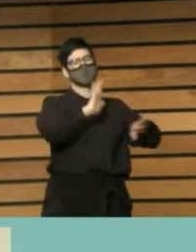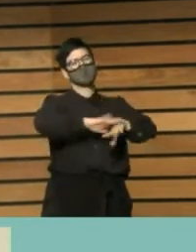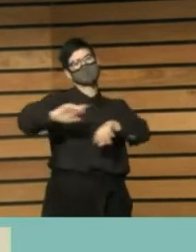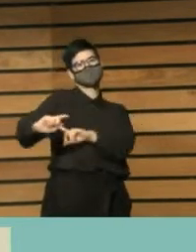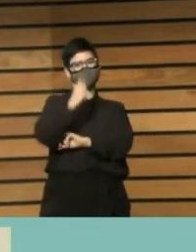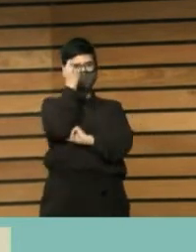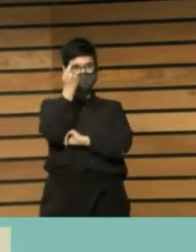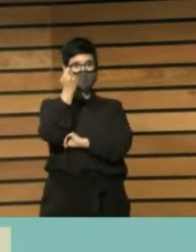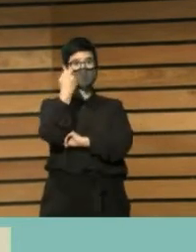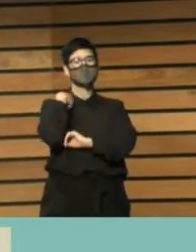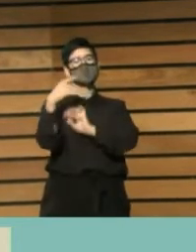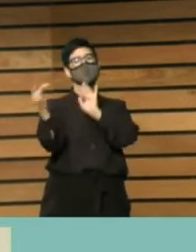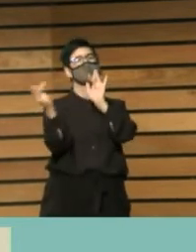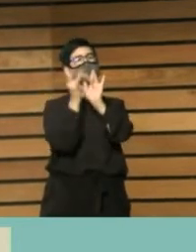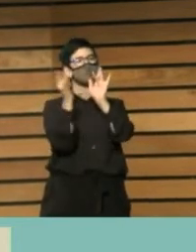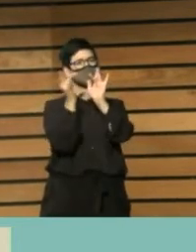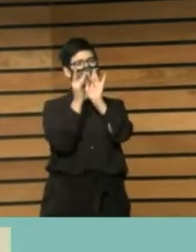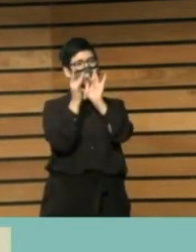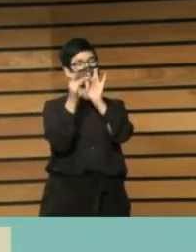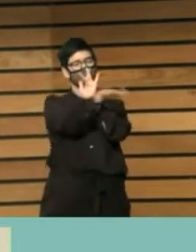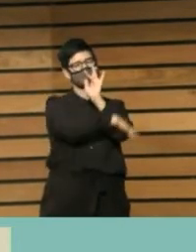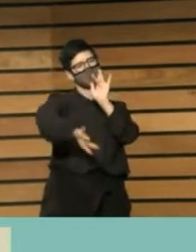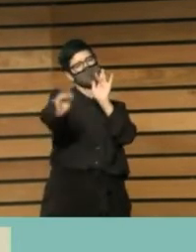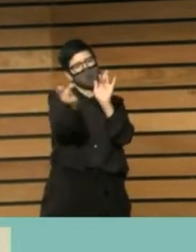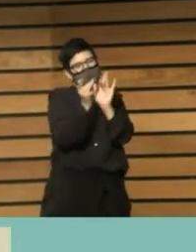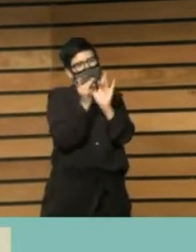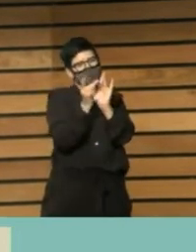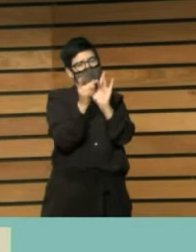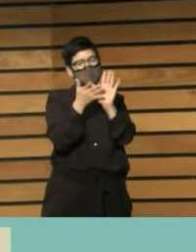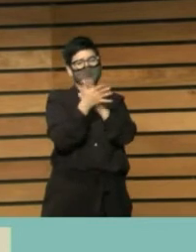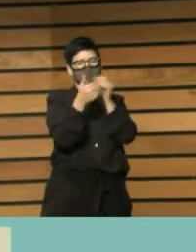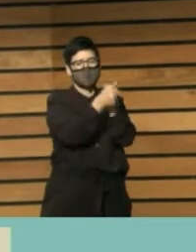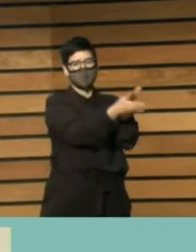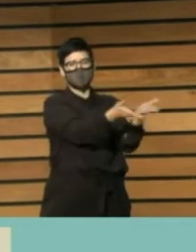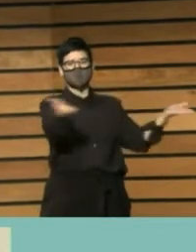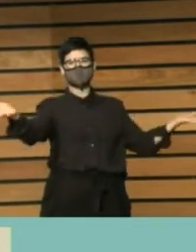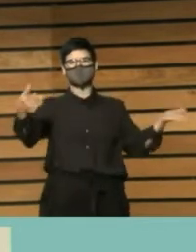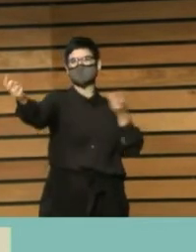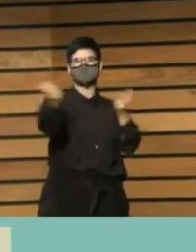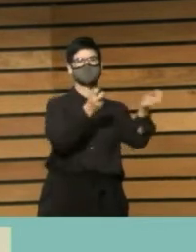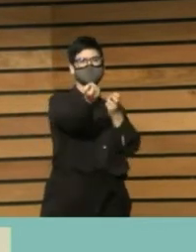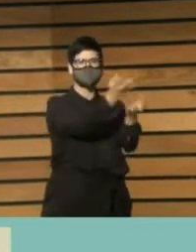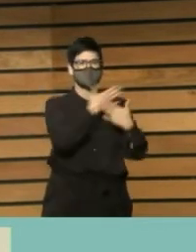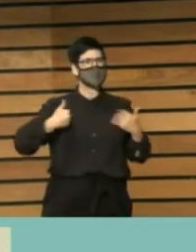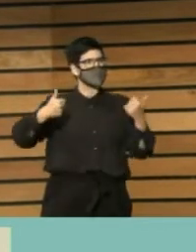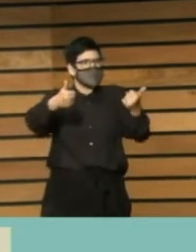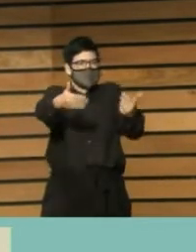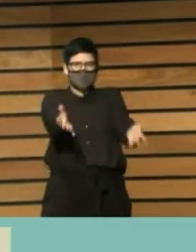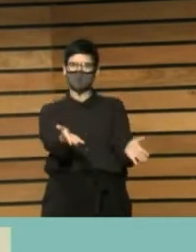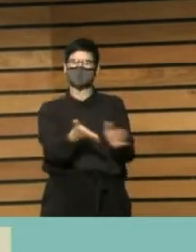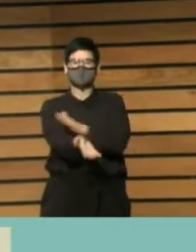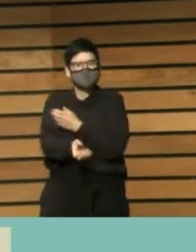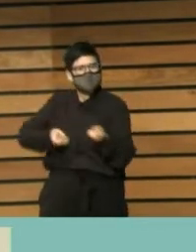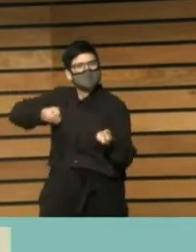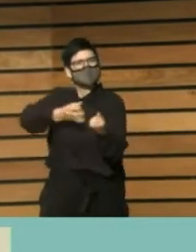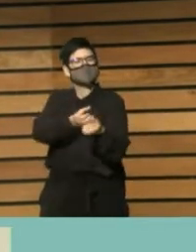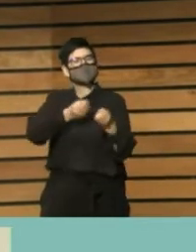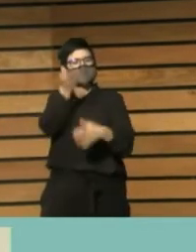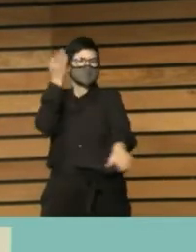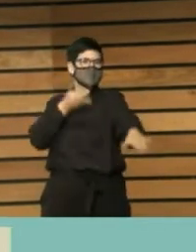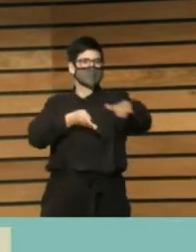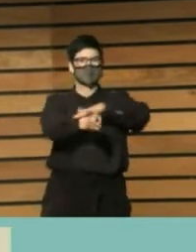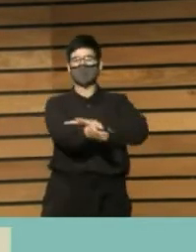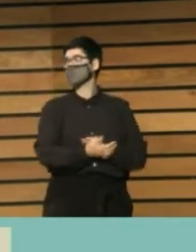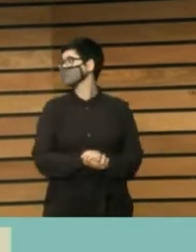la conexión, un espacio abierto para todo el mundo. Las bibliotecas ofrecen acceso significativo a la información, nos lo decía David